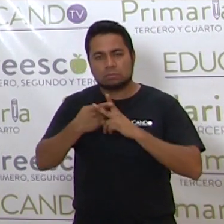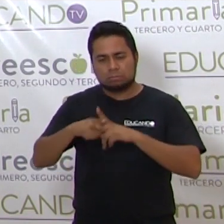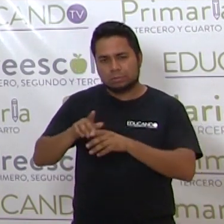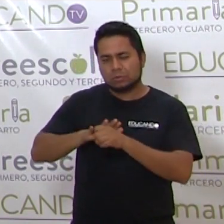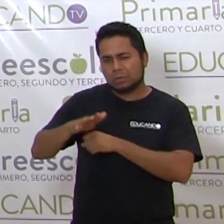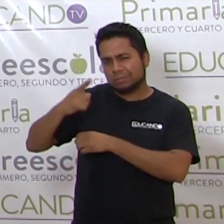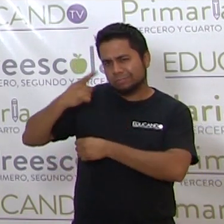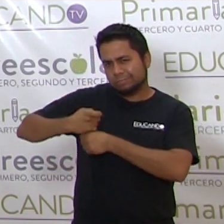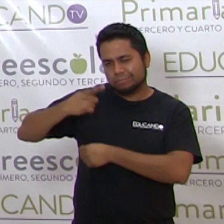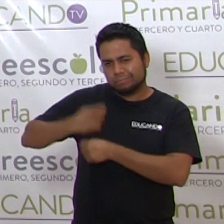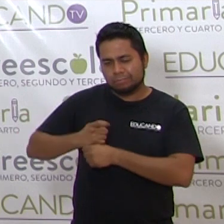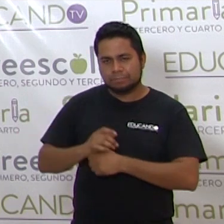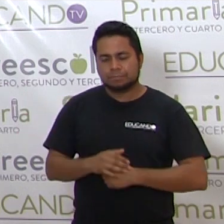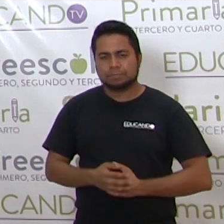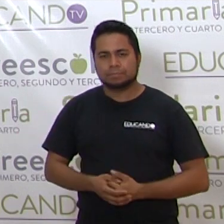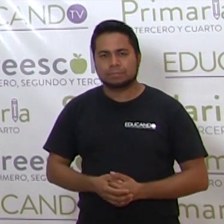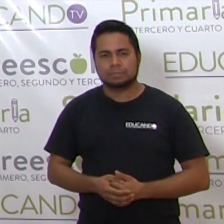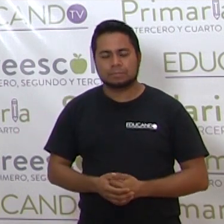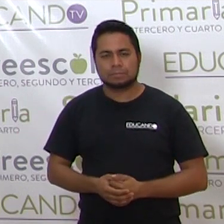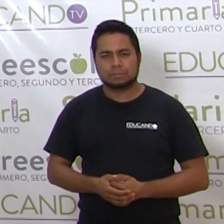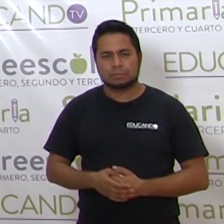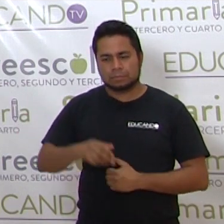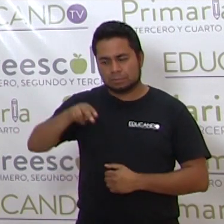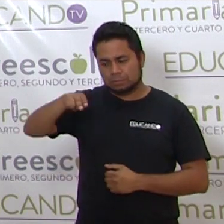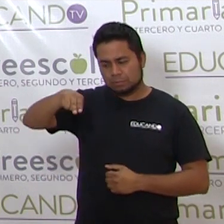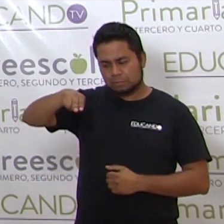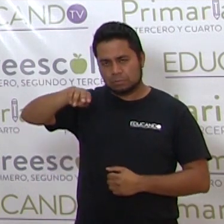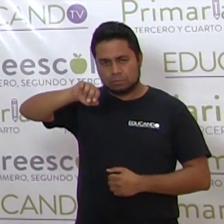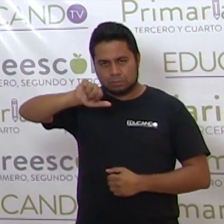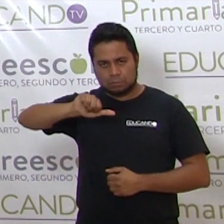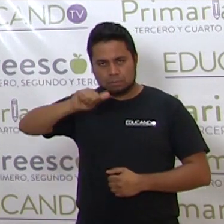primera náhuatl